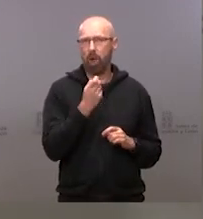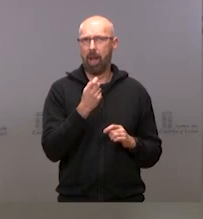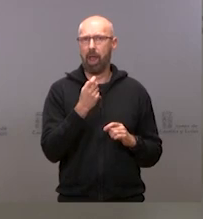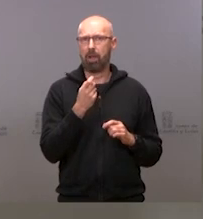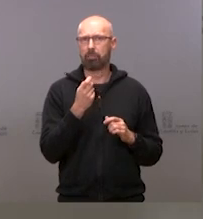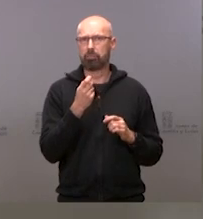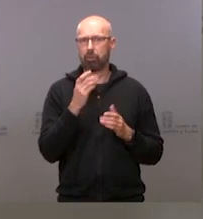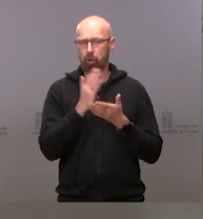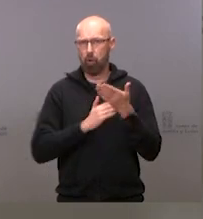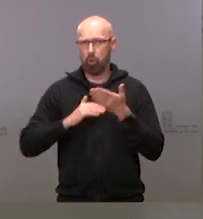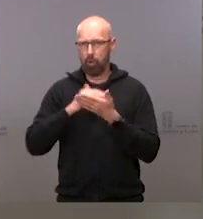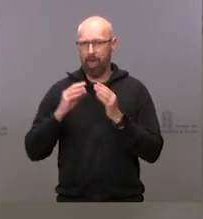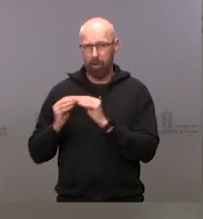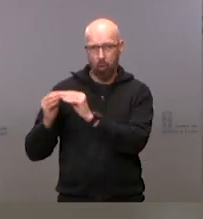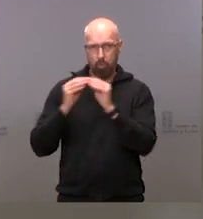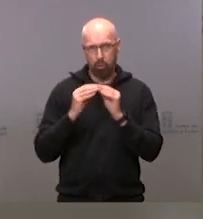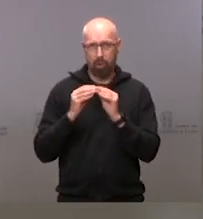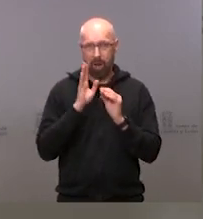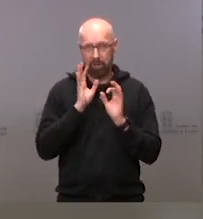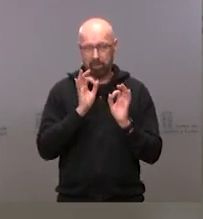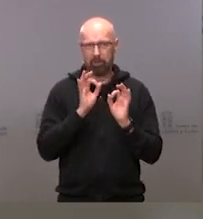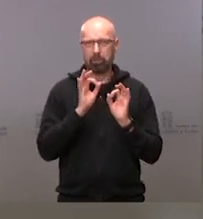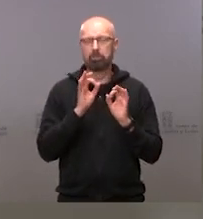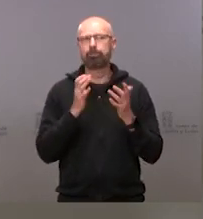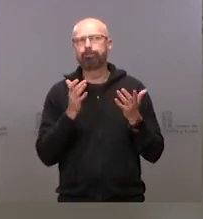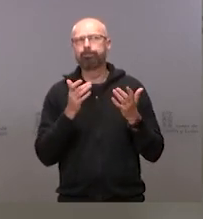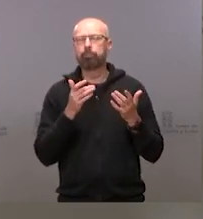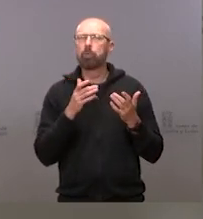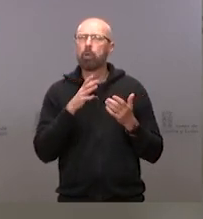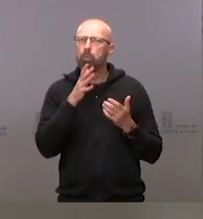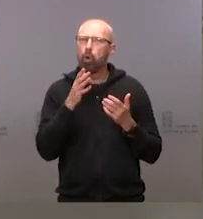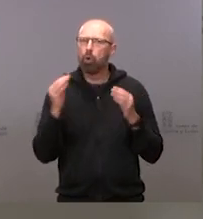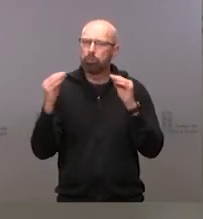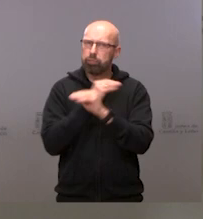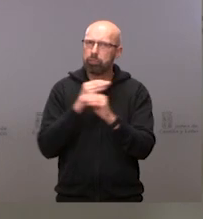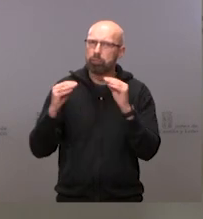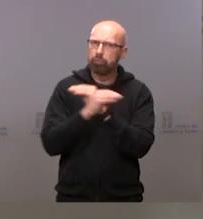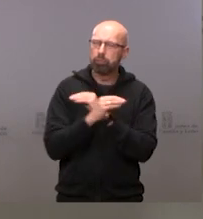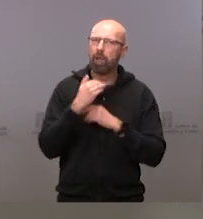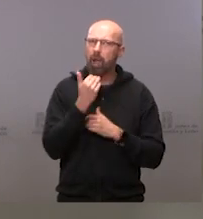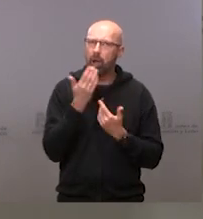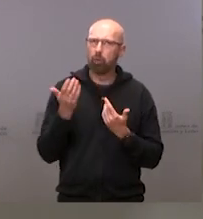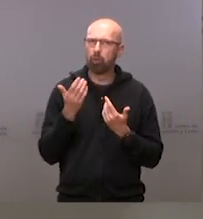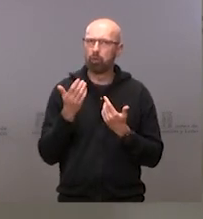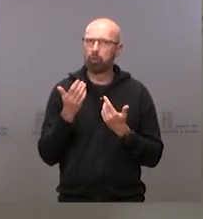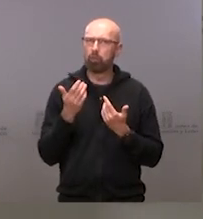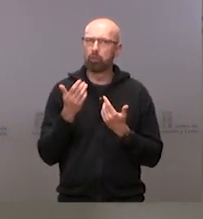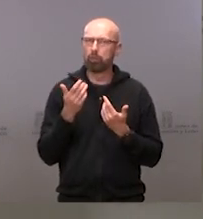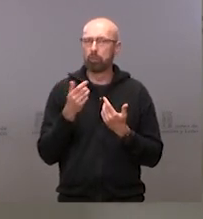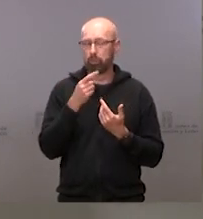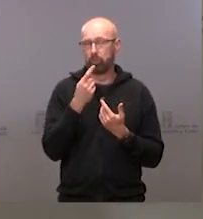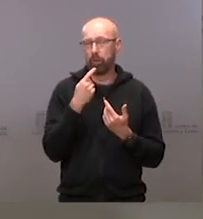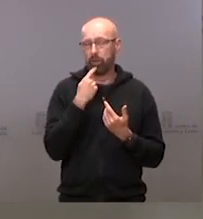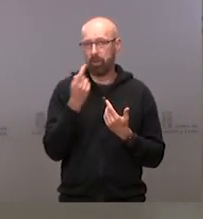postura común yo no sé si ha habido discrepancias o no ha habido esa postura común que usted reclama y